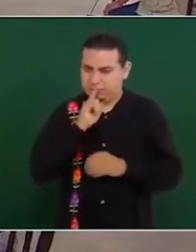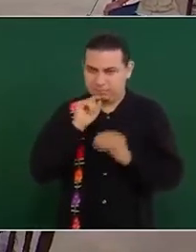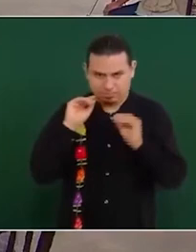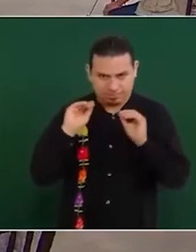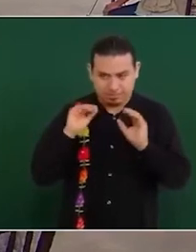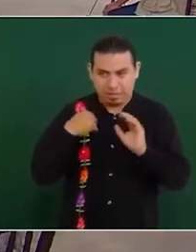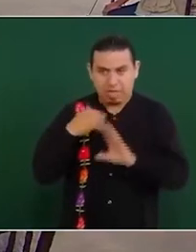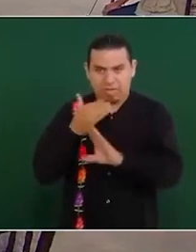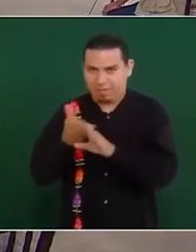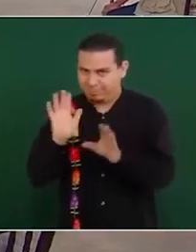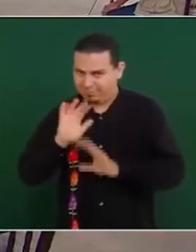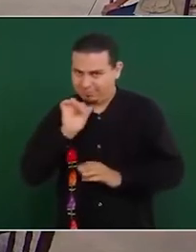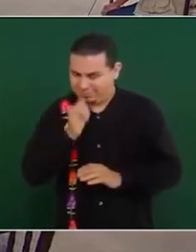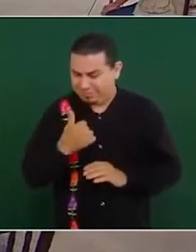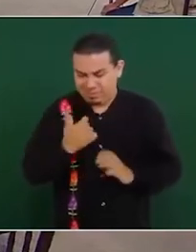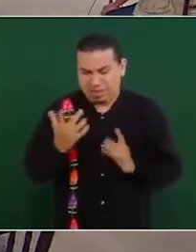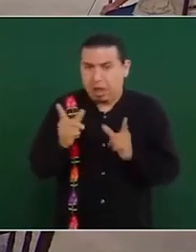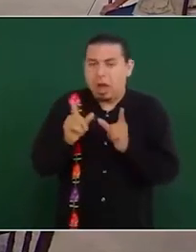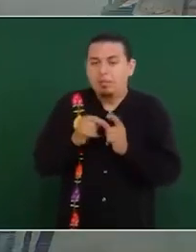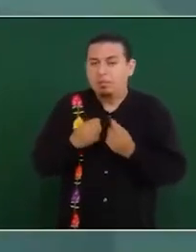Pero es,